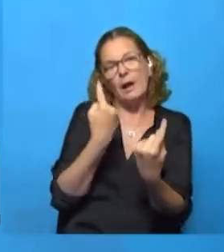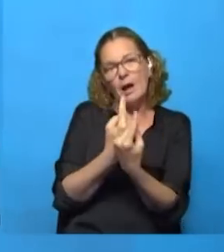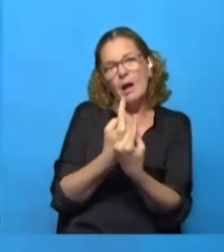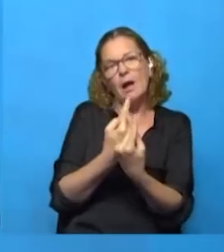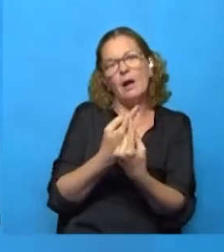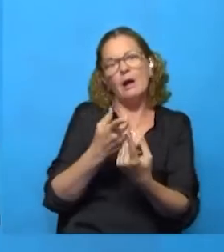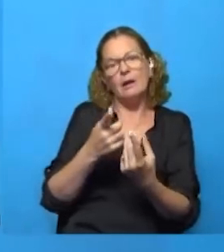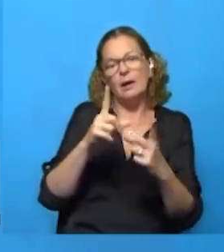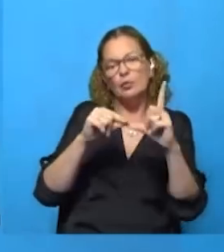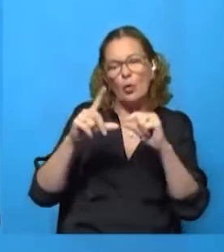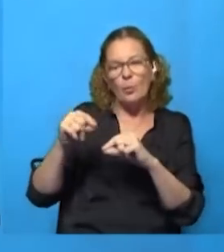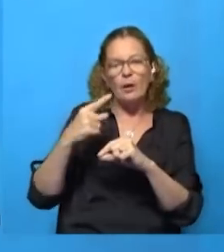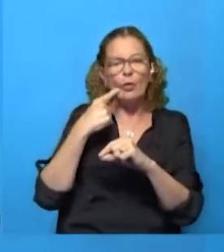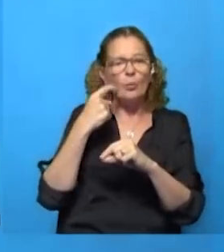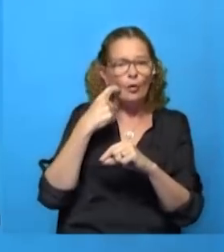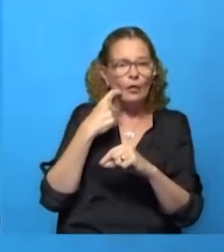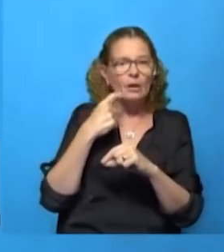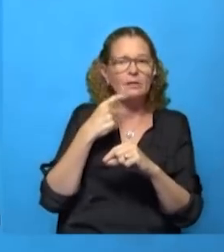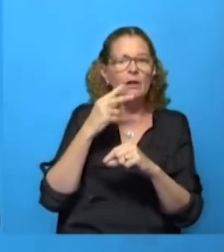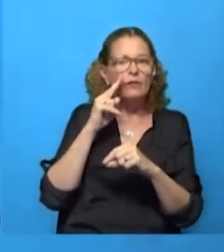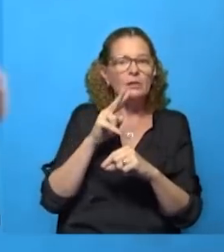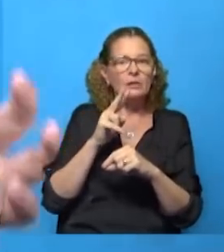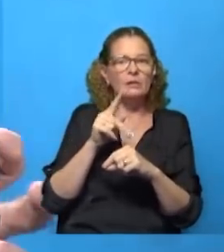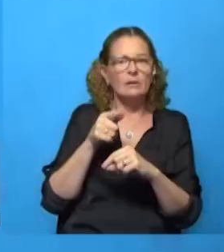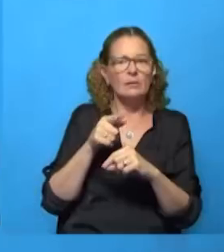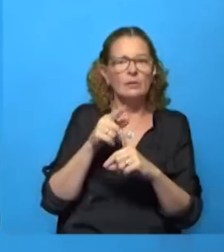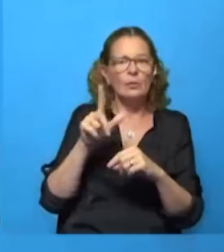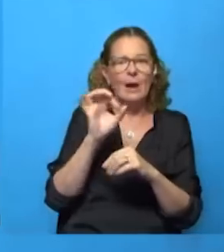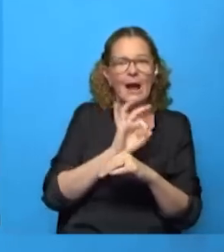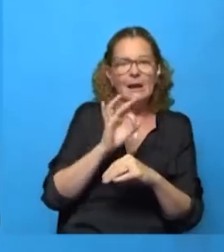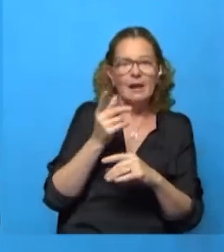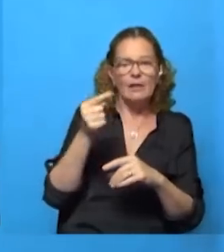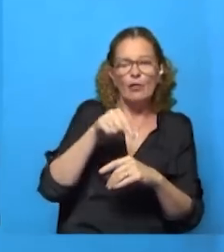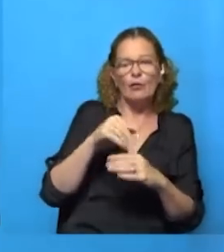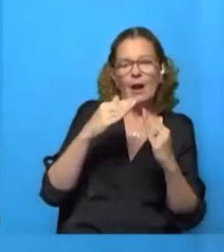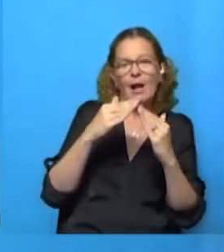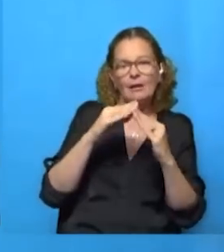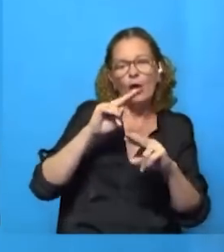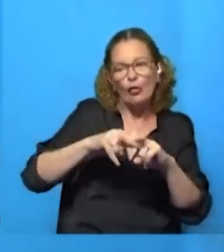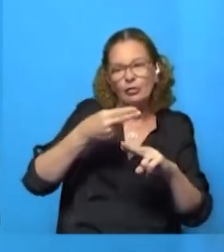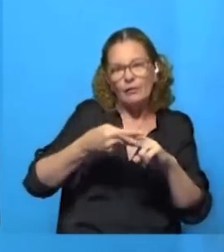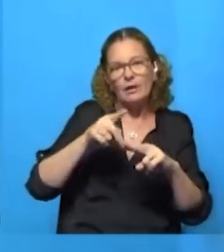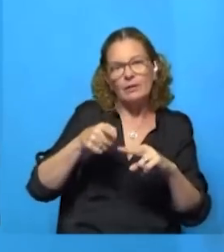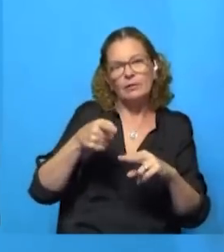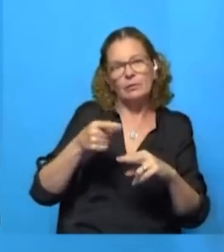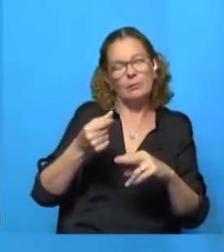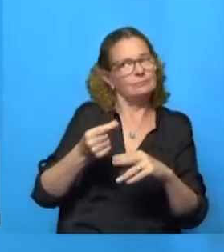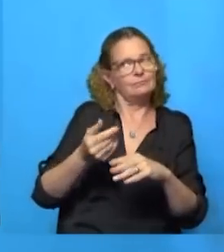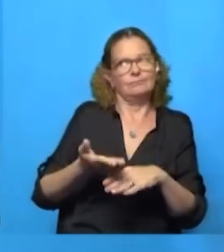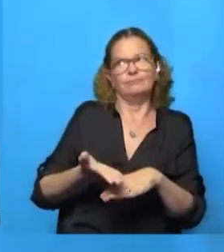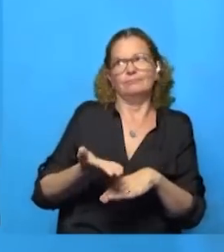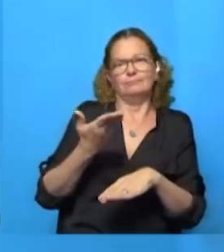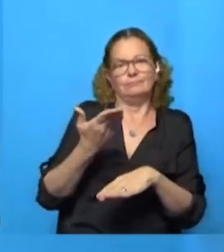probabilísticas con revisitas es decir si no hay nadie en la casa volver bueno eso tiene un costo muy elevado